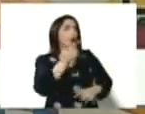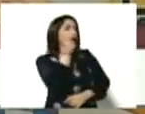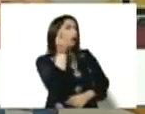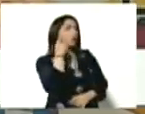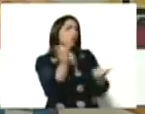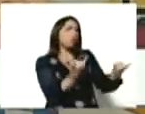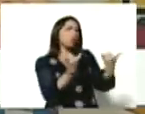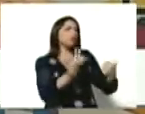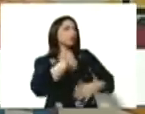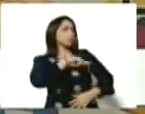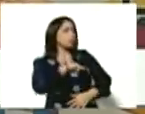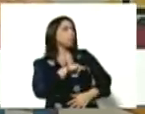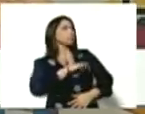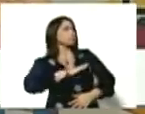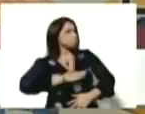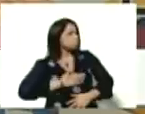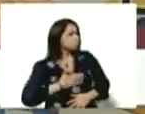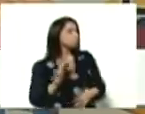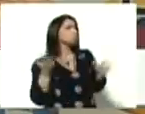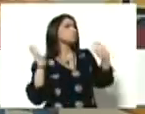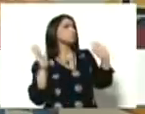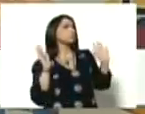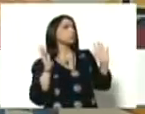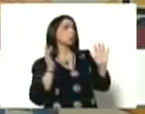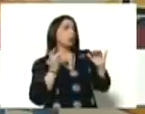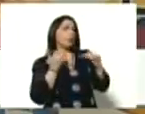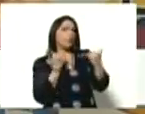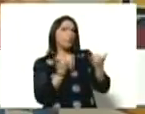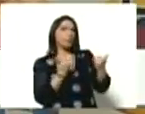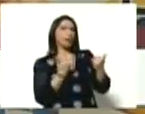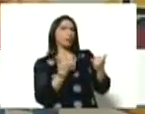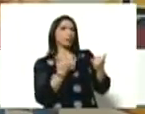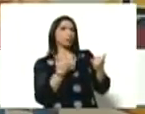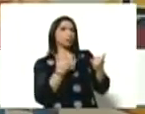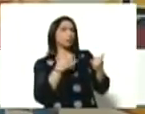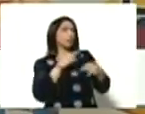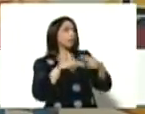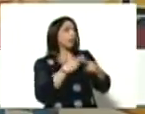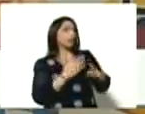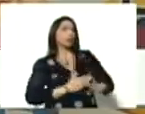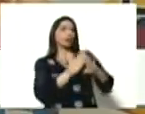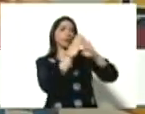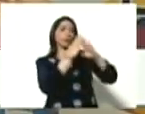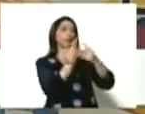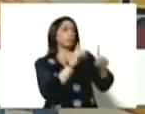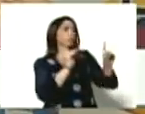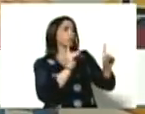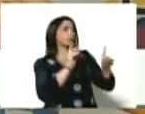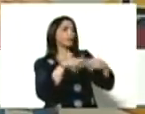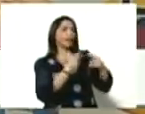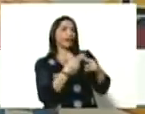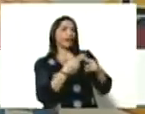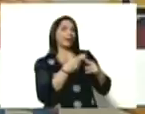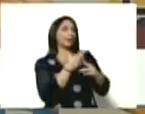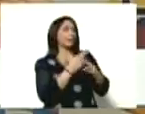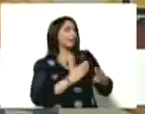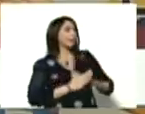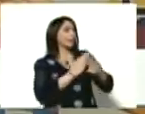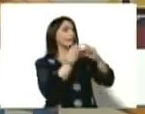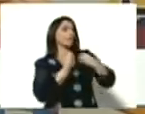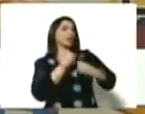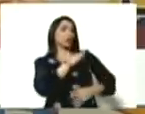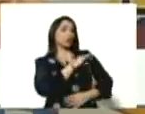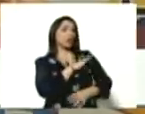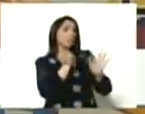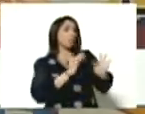momento puedan entrar en vigor y que nada detenga la democracia y que nada detenga pues la vida social. De manera